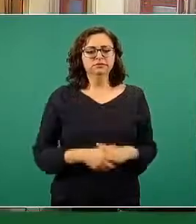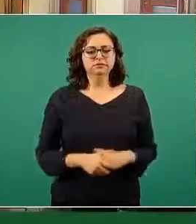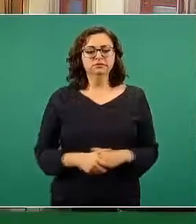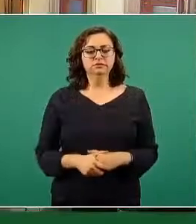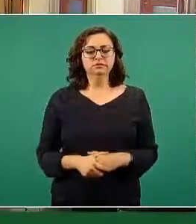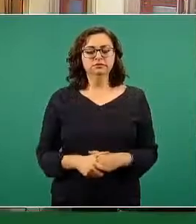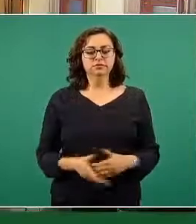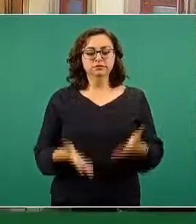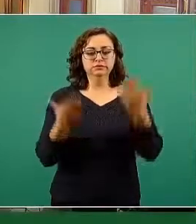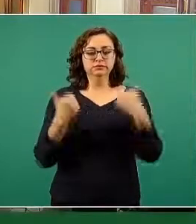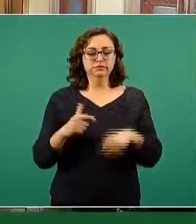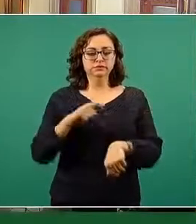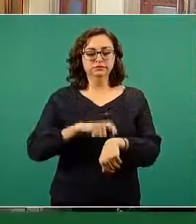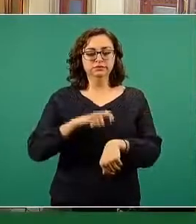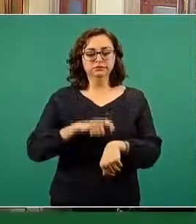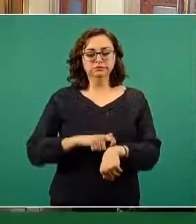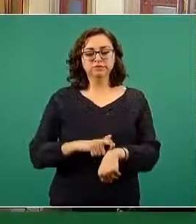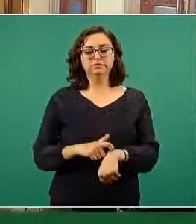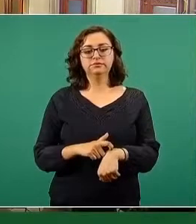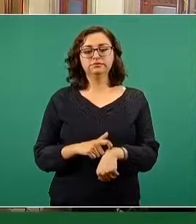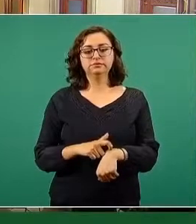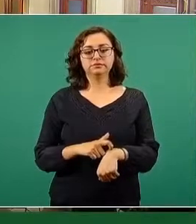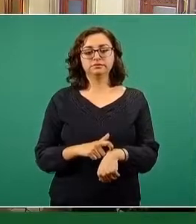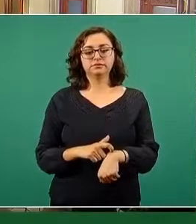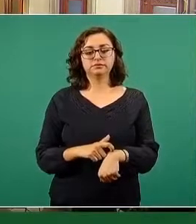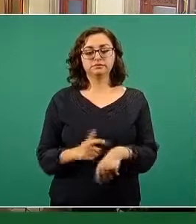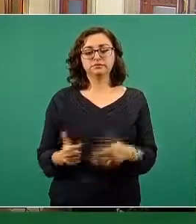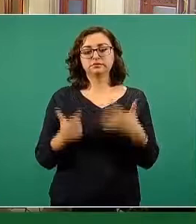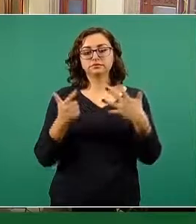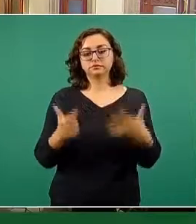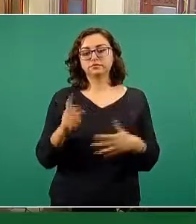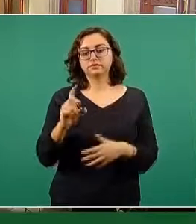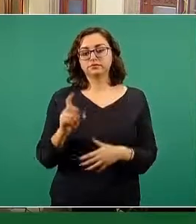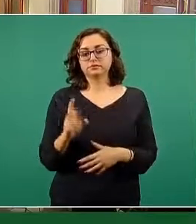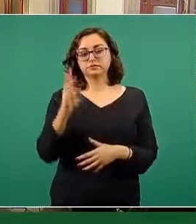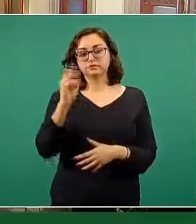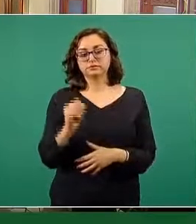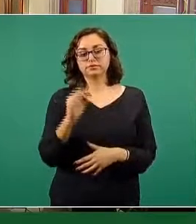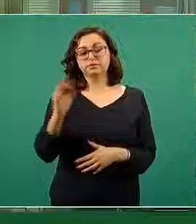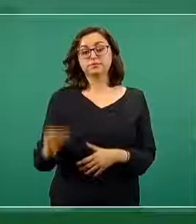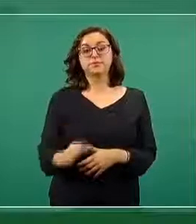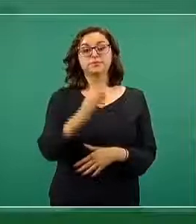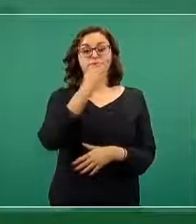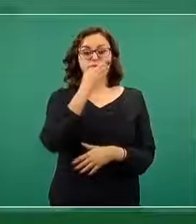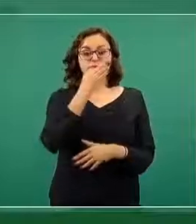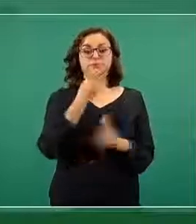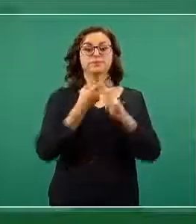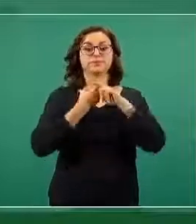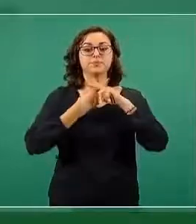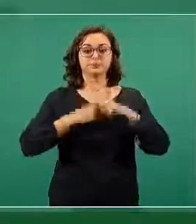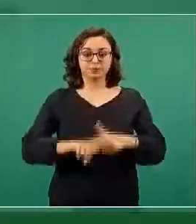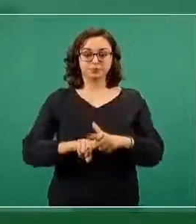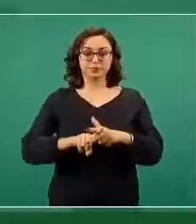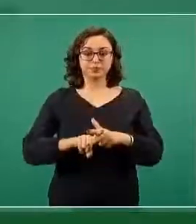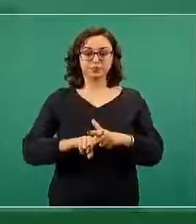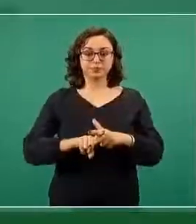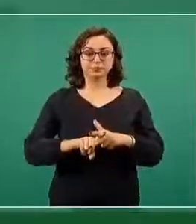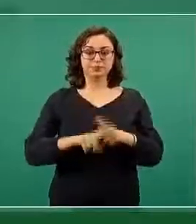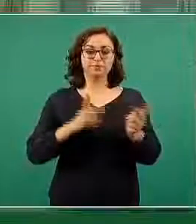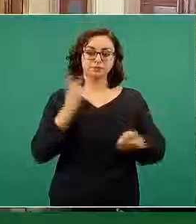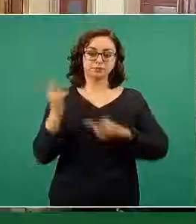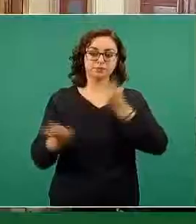son las 19:39 minutos. Vamos a abrir